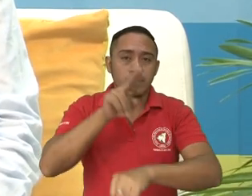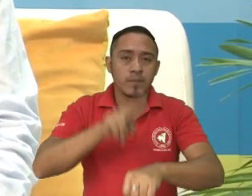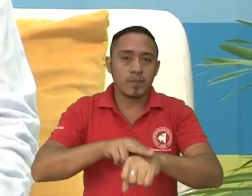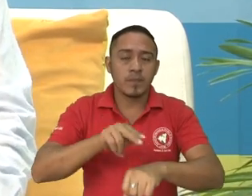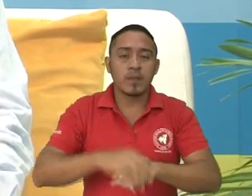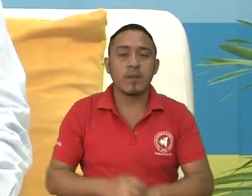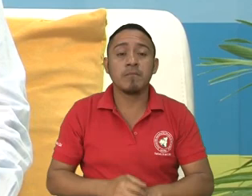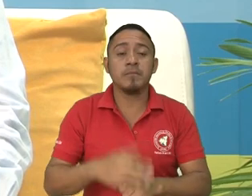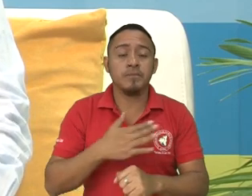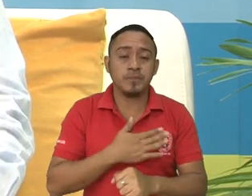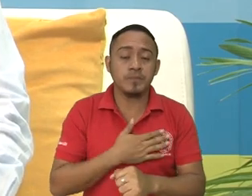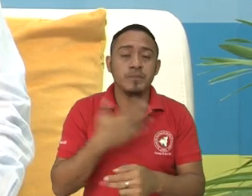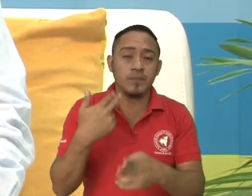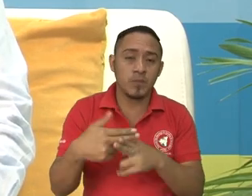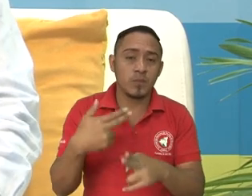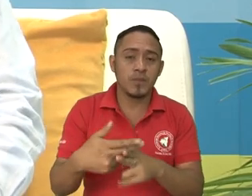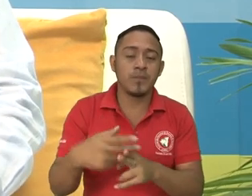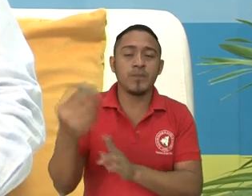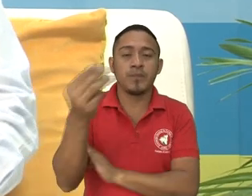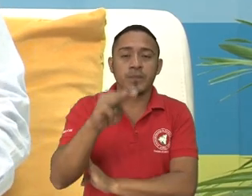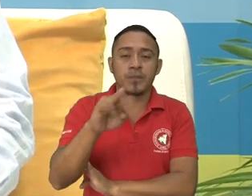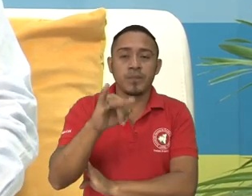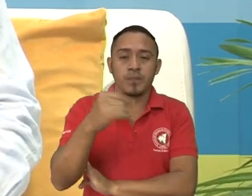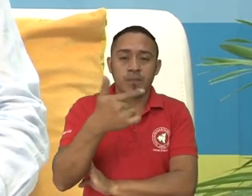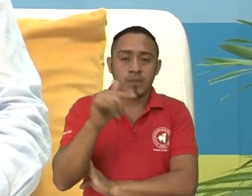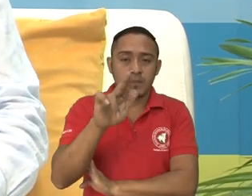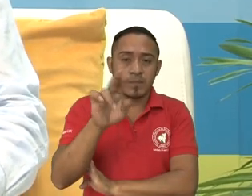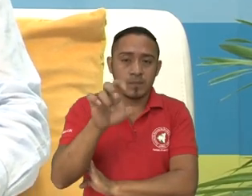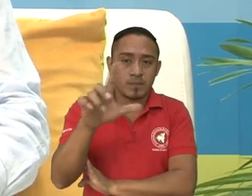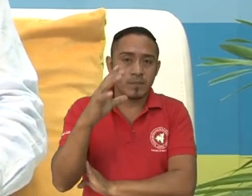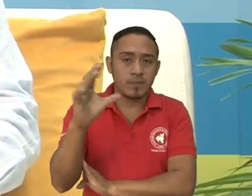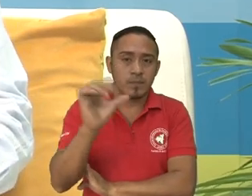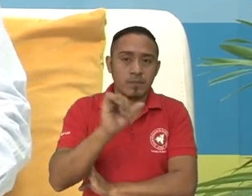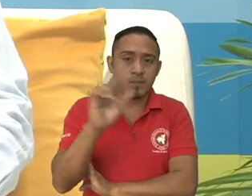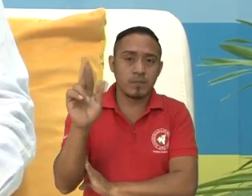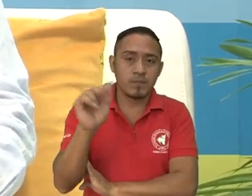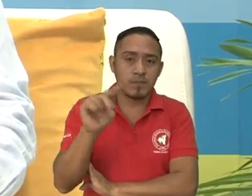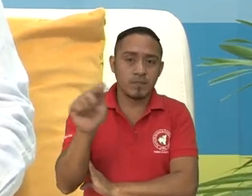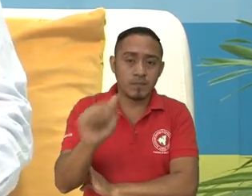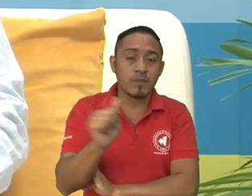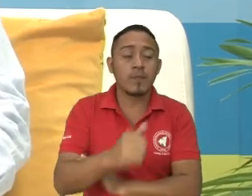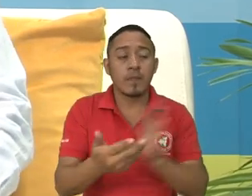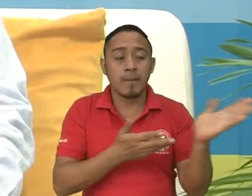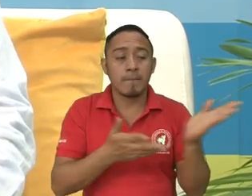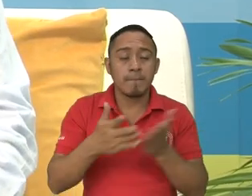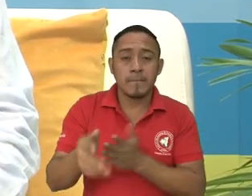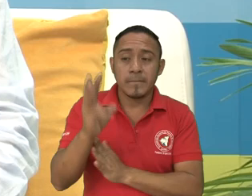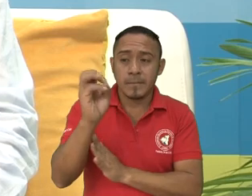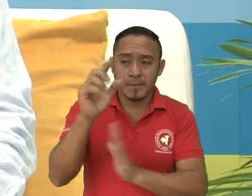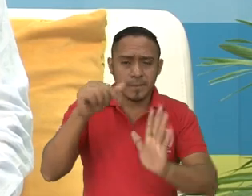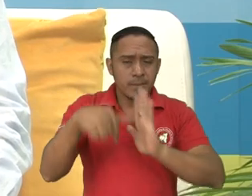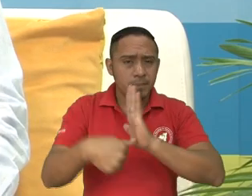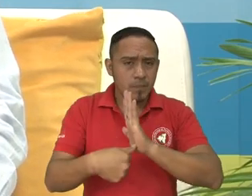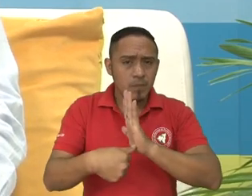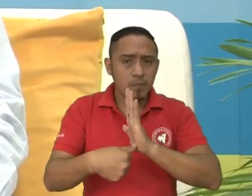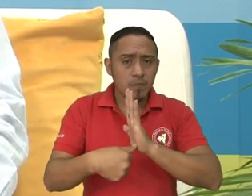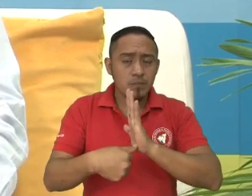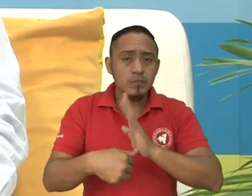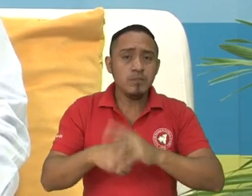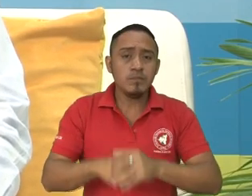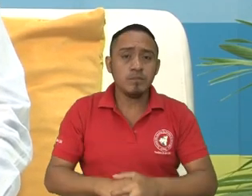la Asamblea Nacional. Les saluda a su amigo Miguel Carranza Mena y les doy la bienvenida a este espacio de 30 minutos